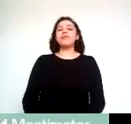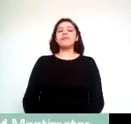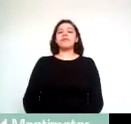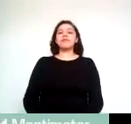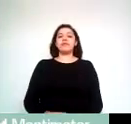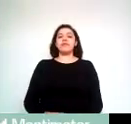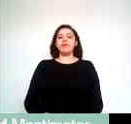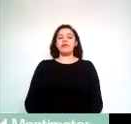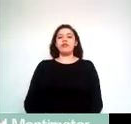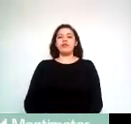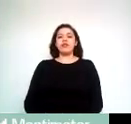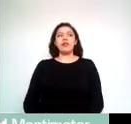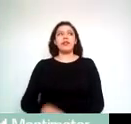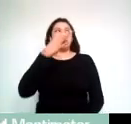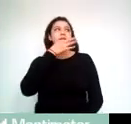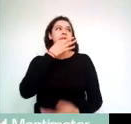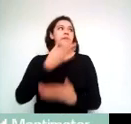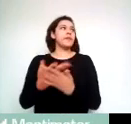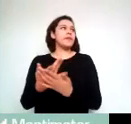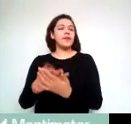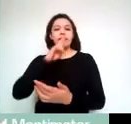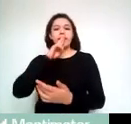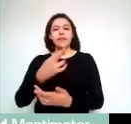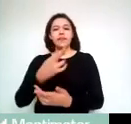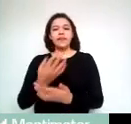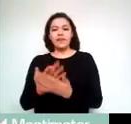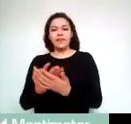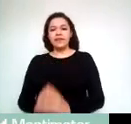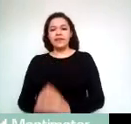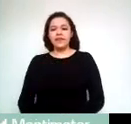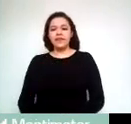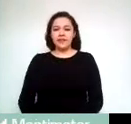Vamos a dar unos minutitos más esperando las respuestas.